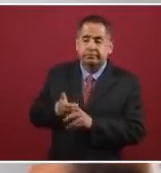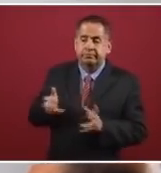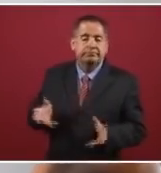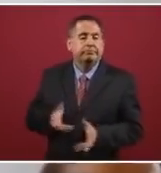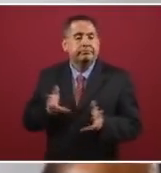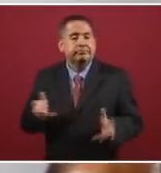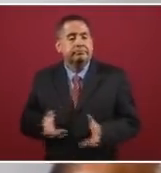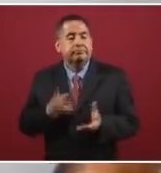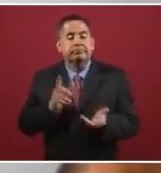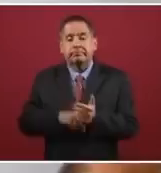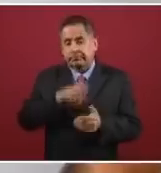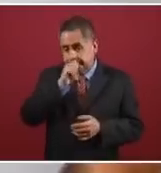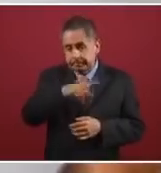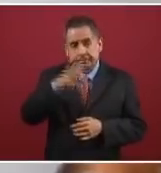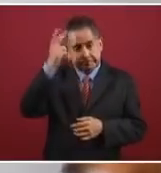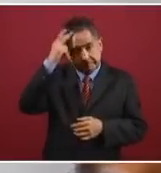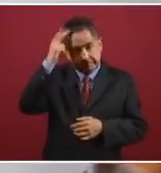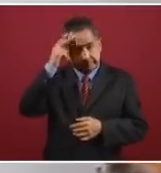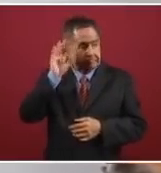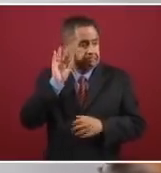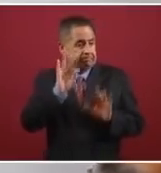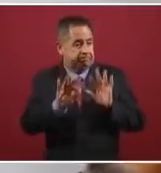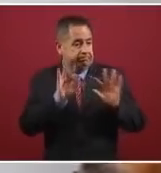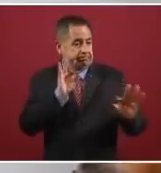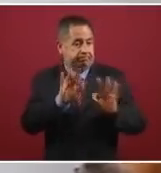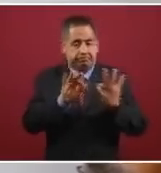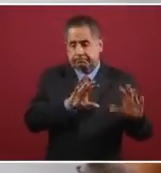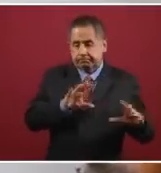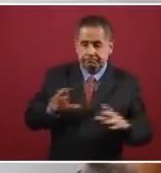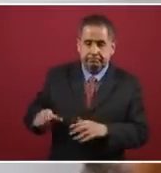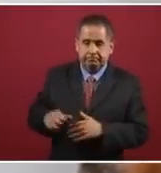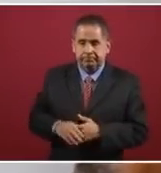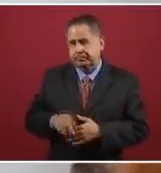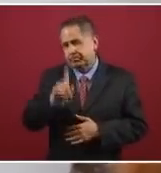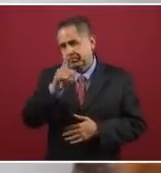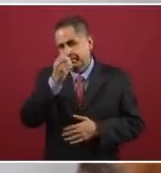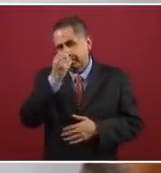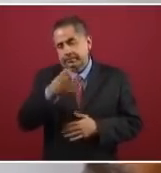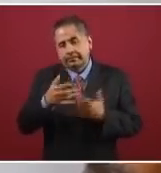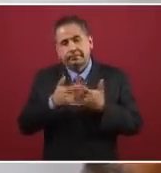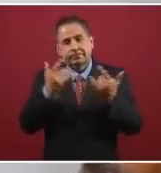todo eso era Porfirio. Hay una anécdota muy buena,